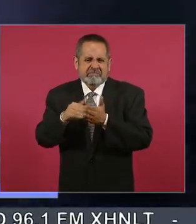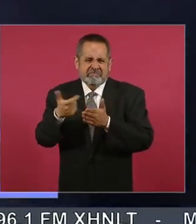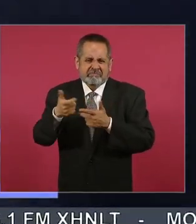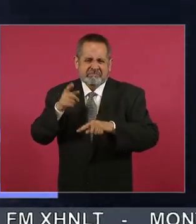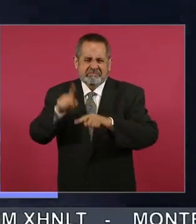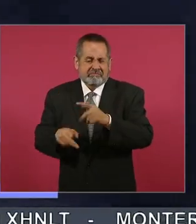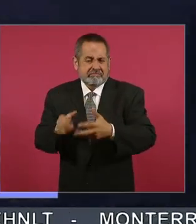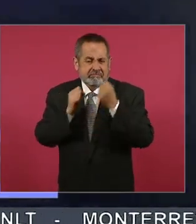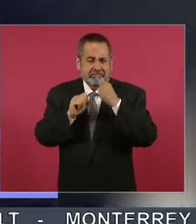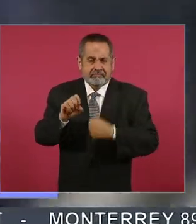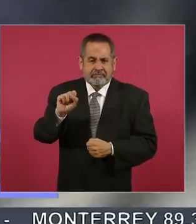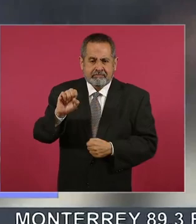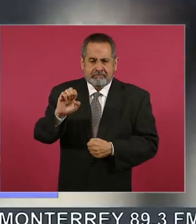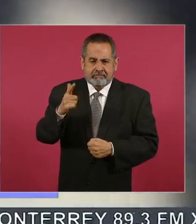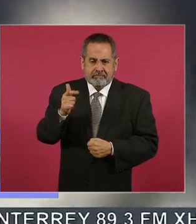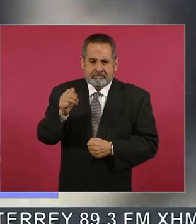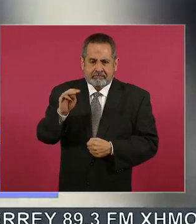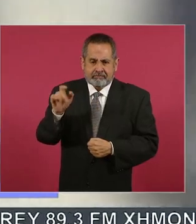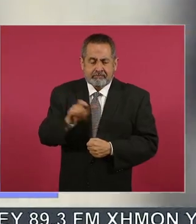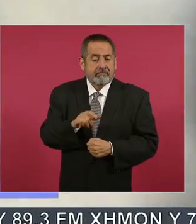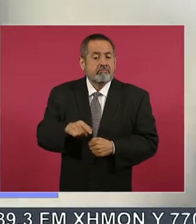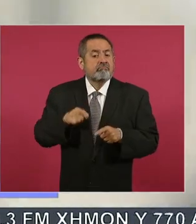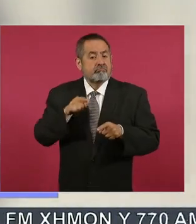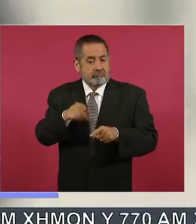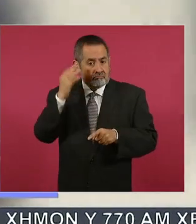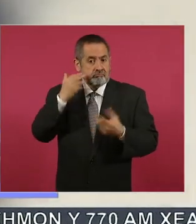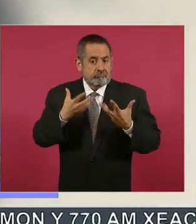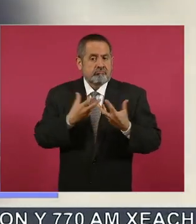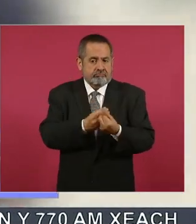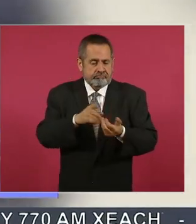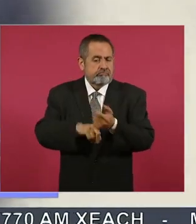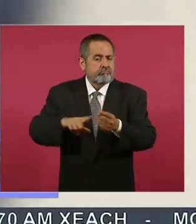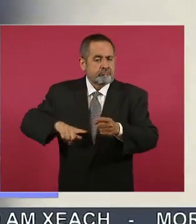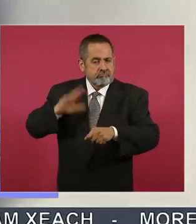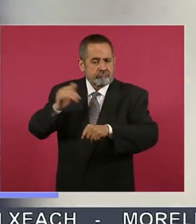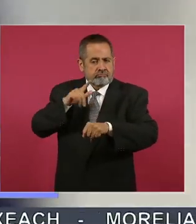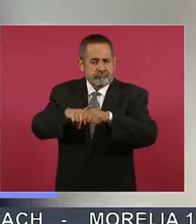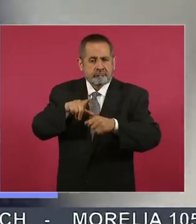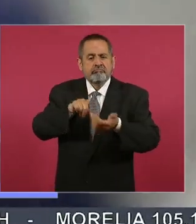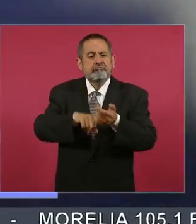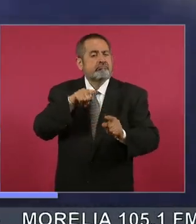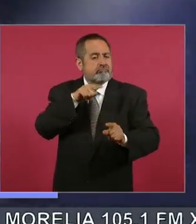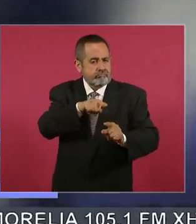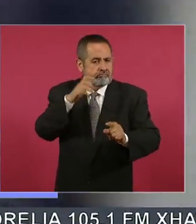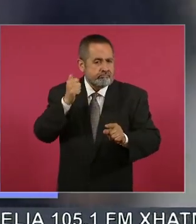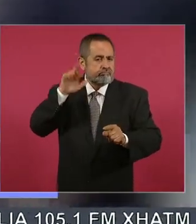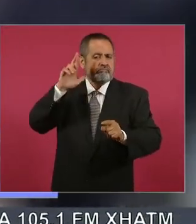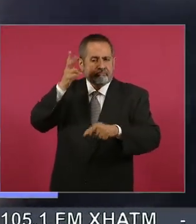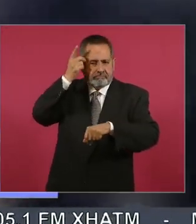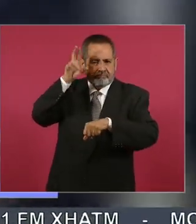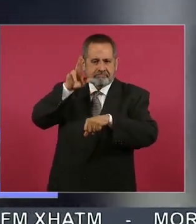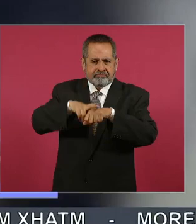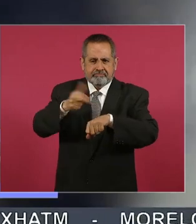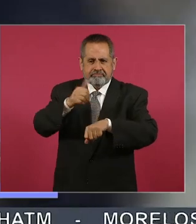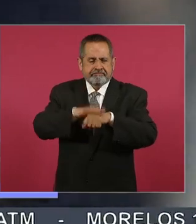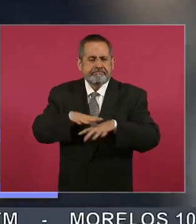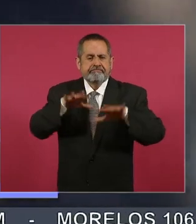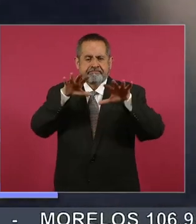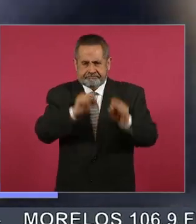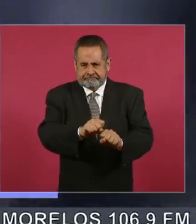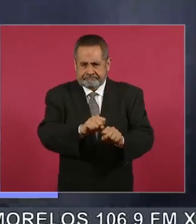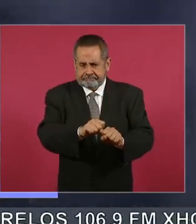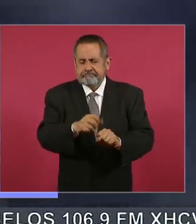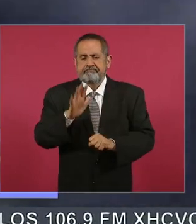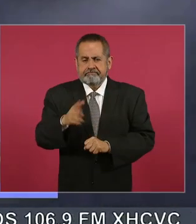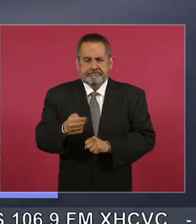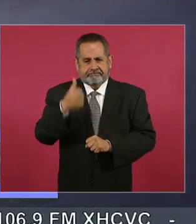de Segalmex. Él fungía en esta institución del gobierno federal como director de administración. Cayó el primero